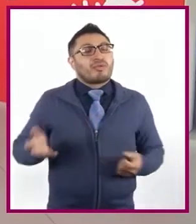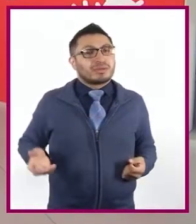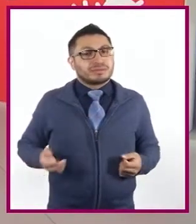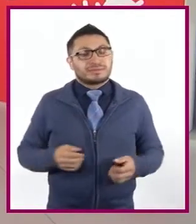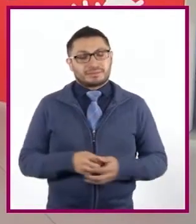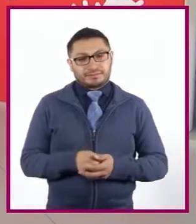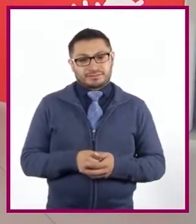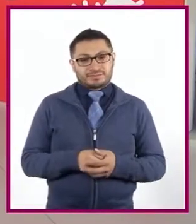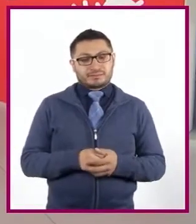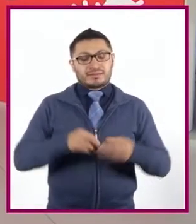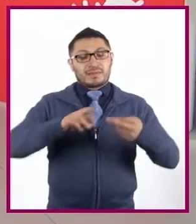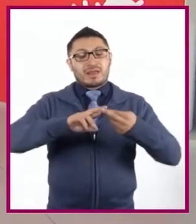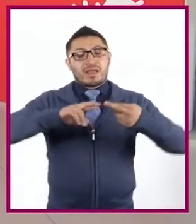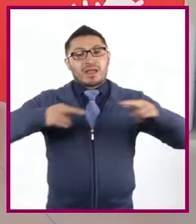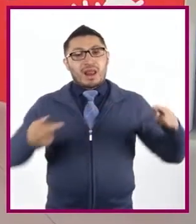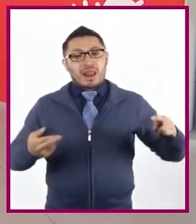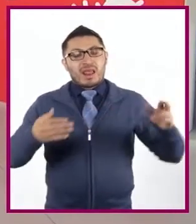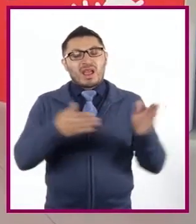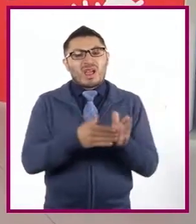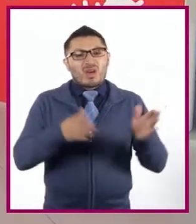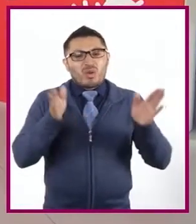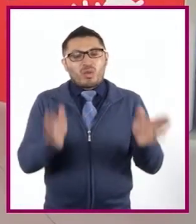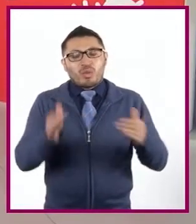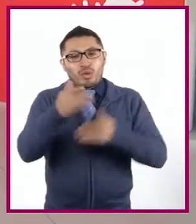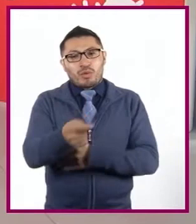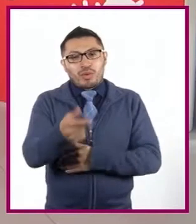¿Cuáles son los recursos limitados?